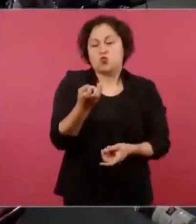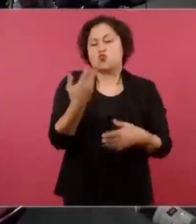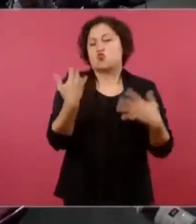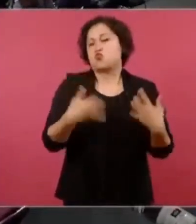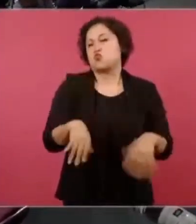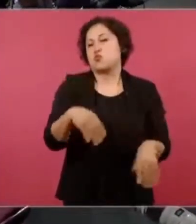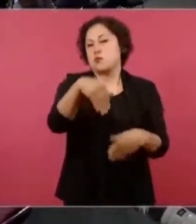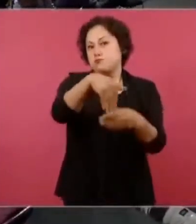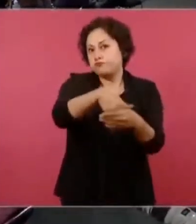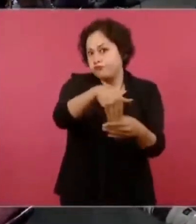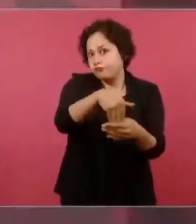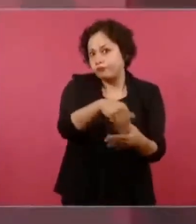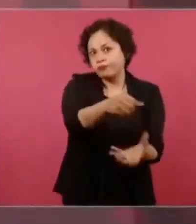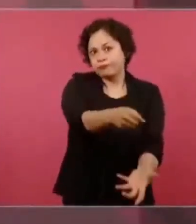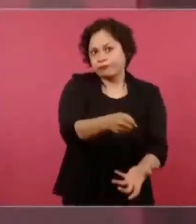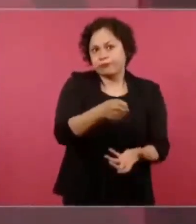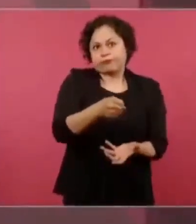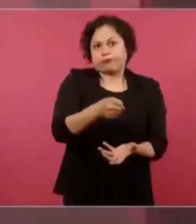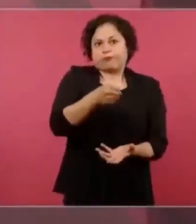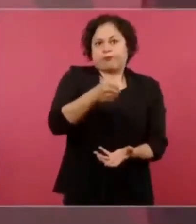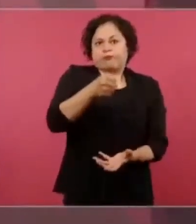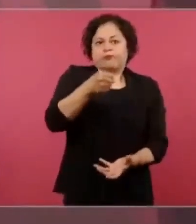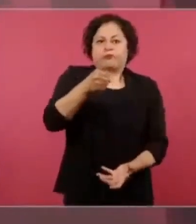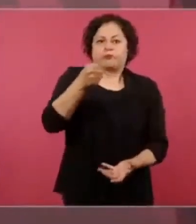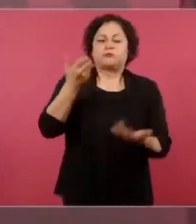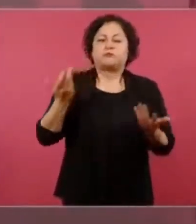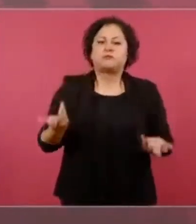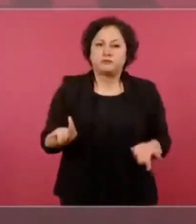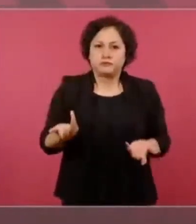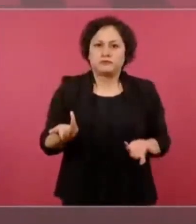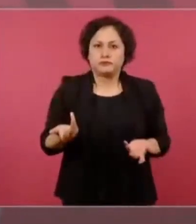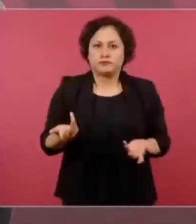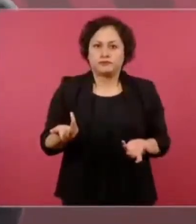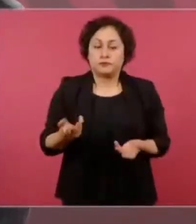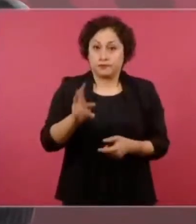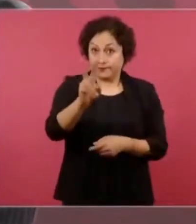O sea, el problema de México no es la falta de presupuesto.